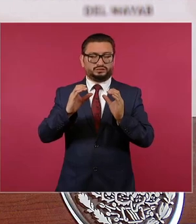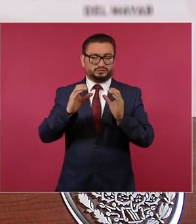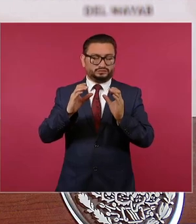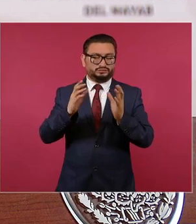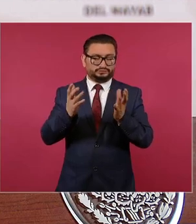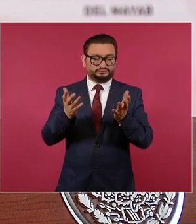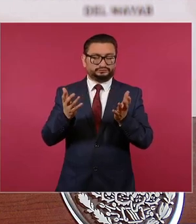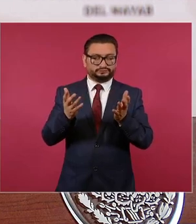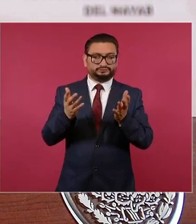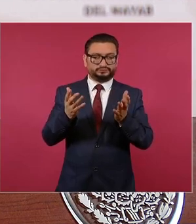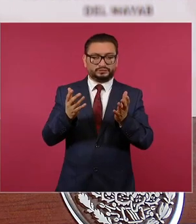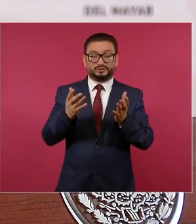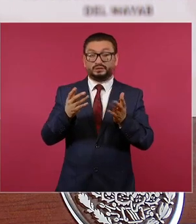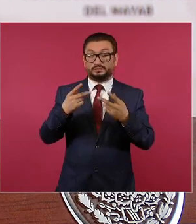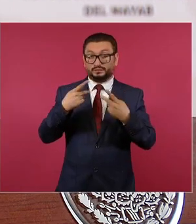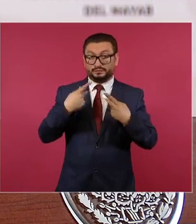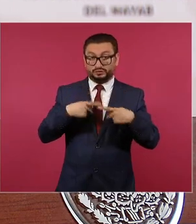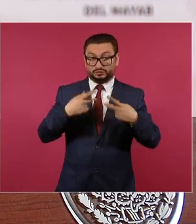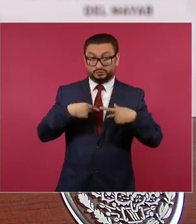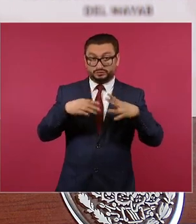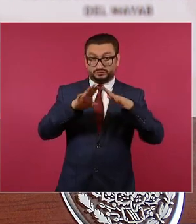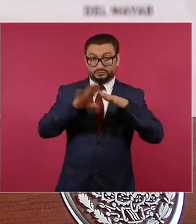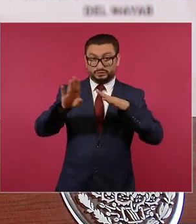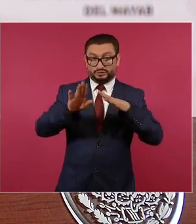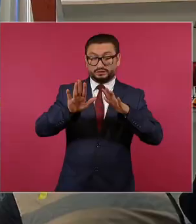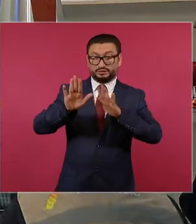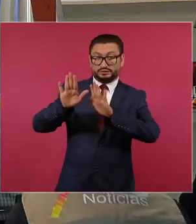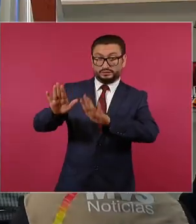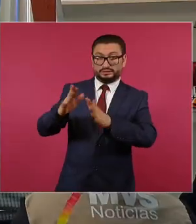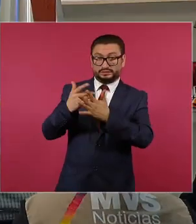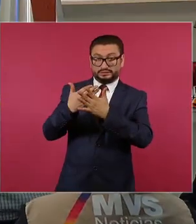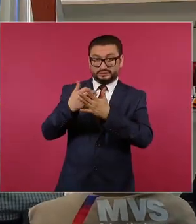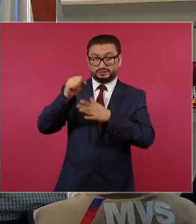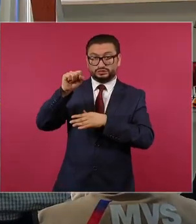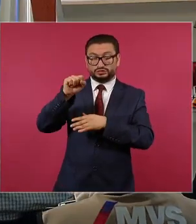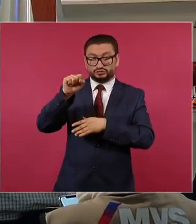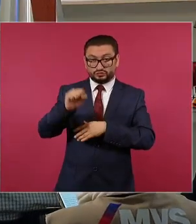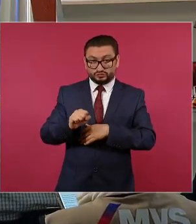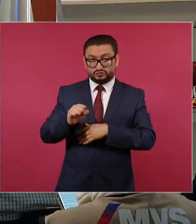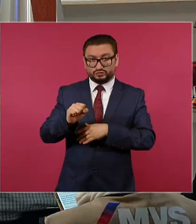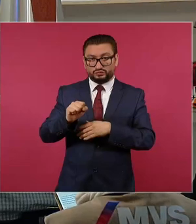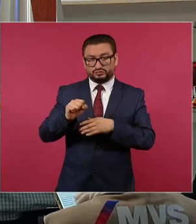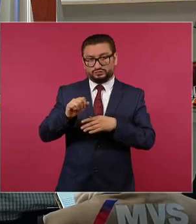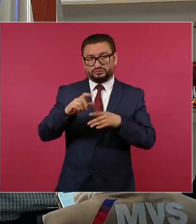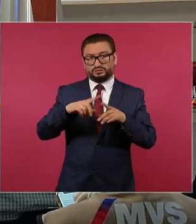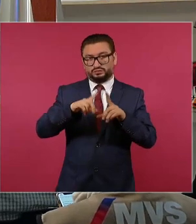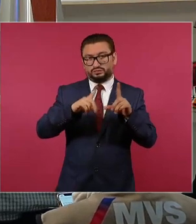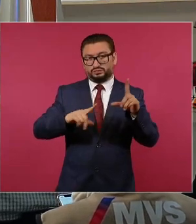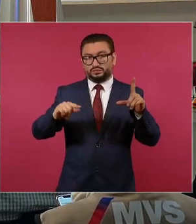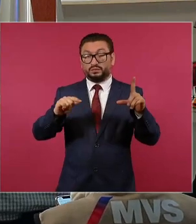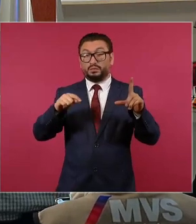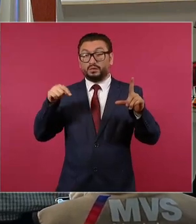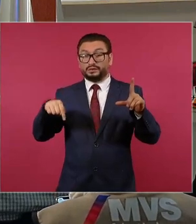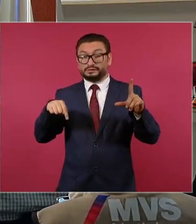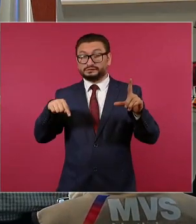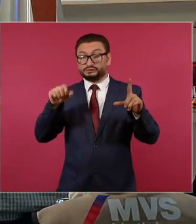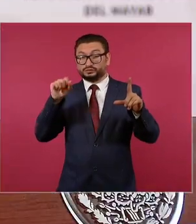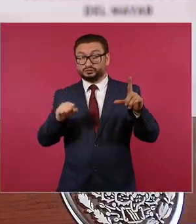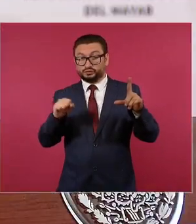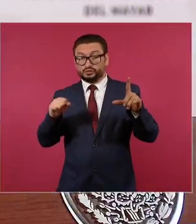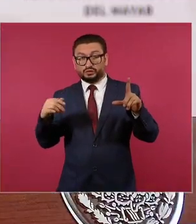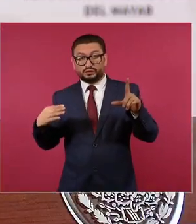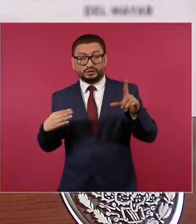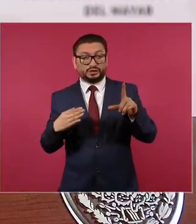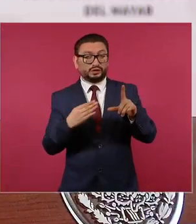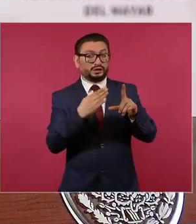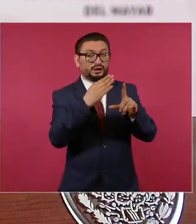mantener a migrantes en el sureste, porque la travesía hacia el